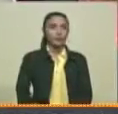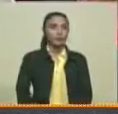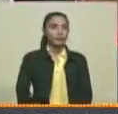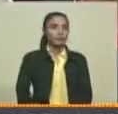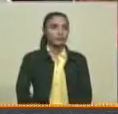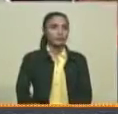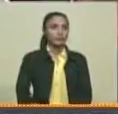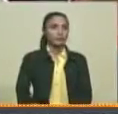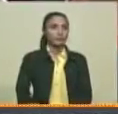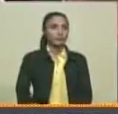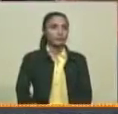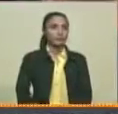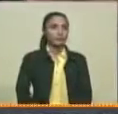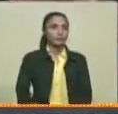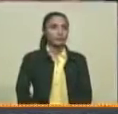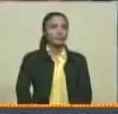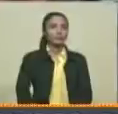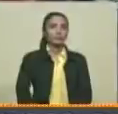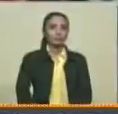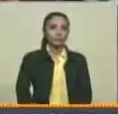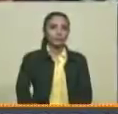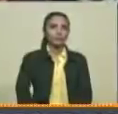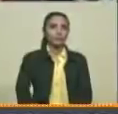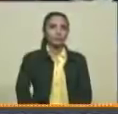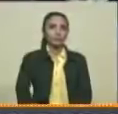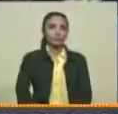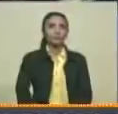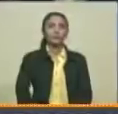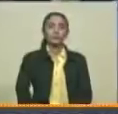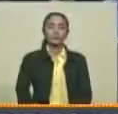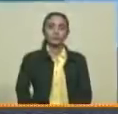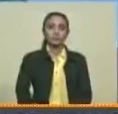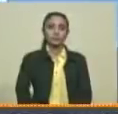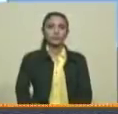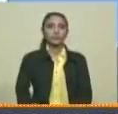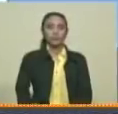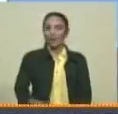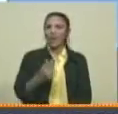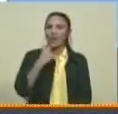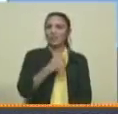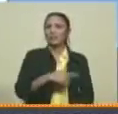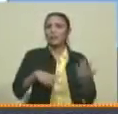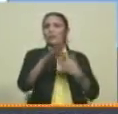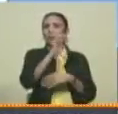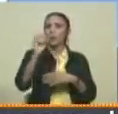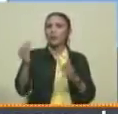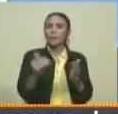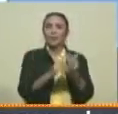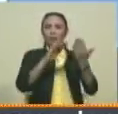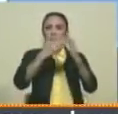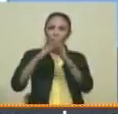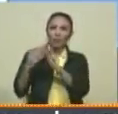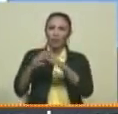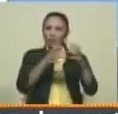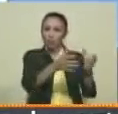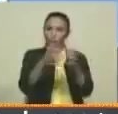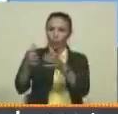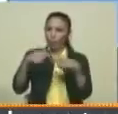comunas, verdadero. No vamos a decir, hay 50.000 consejos comunales, ¿y dónde están?